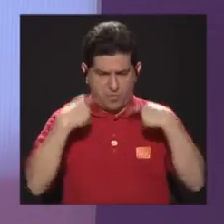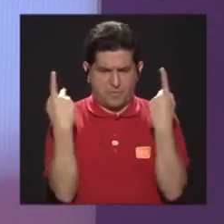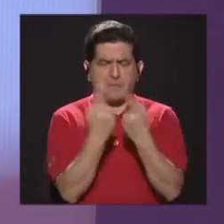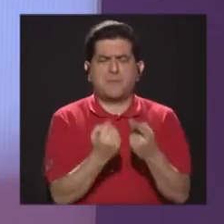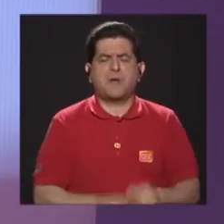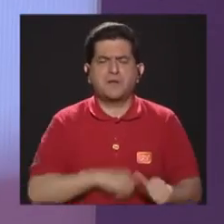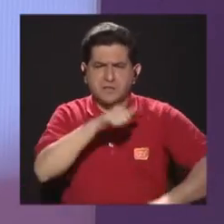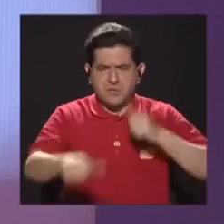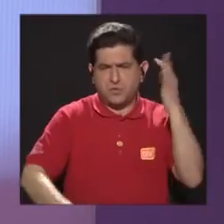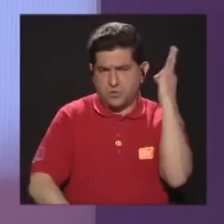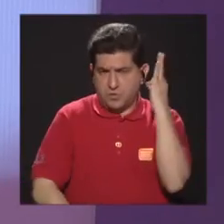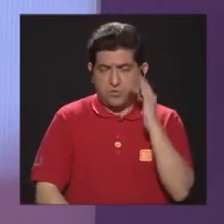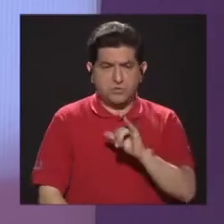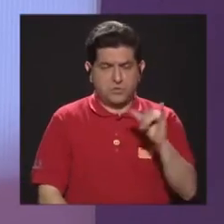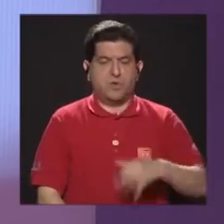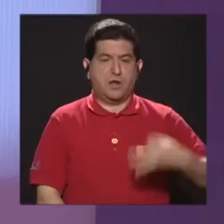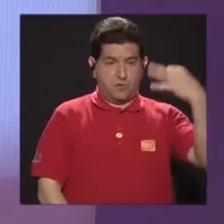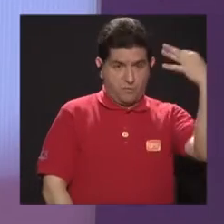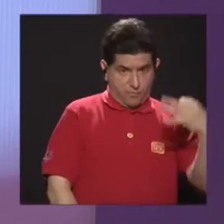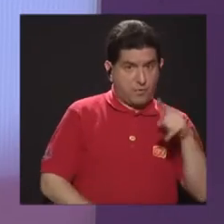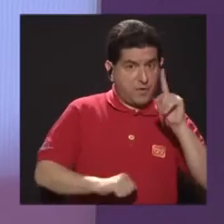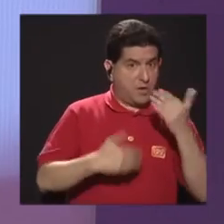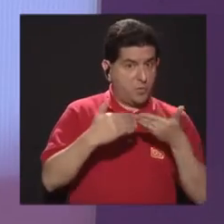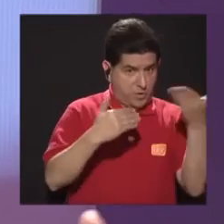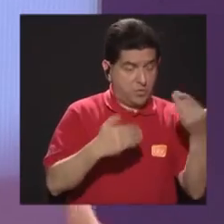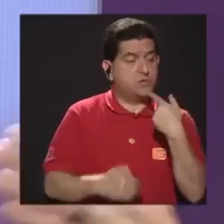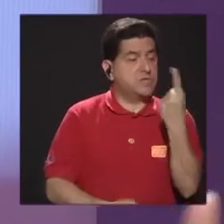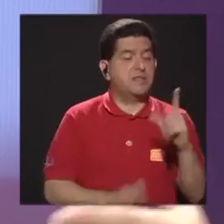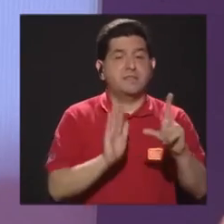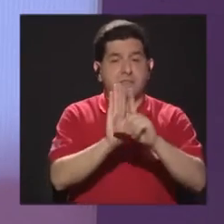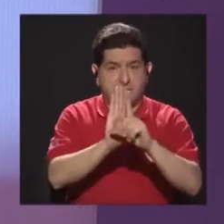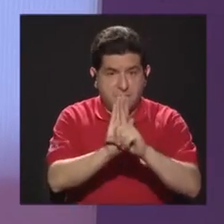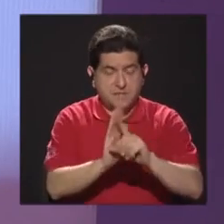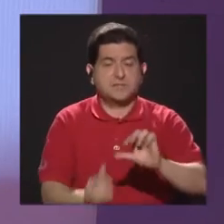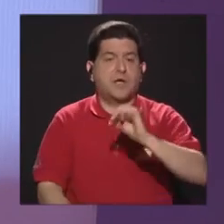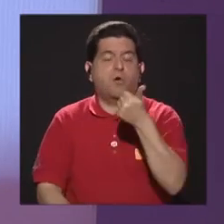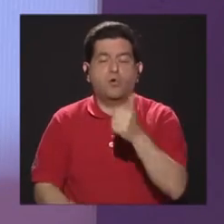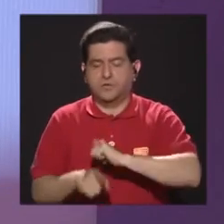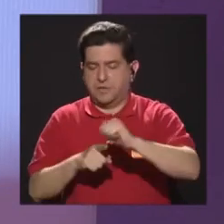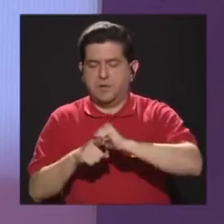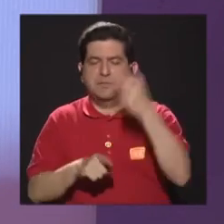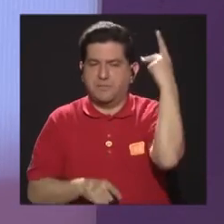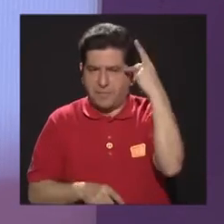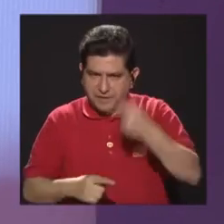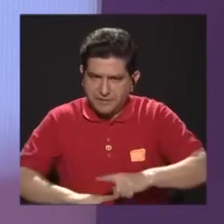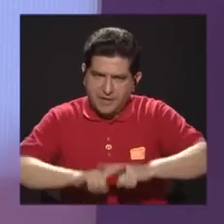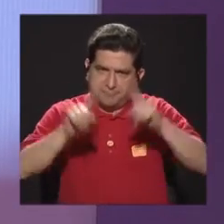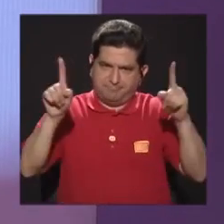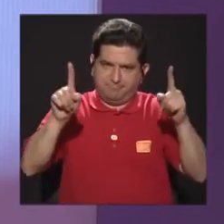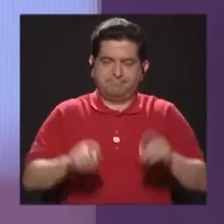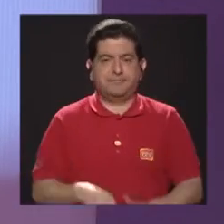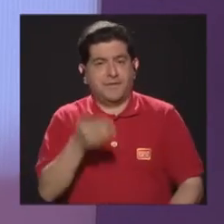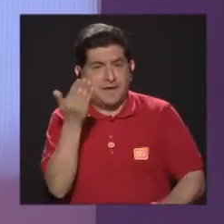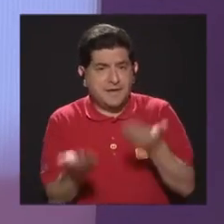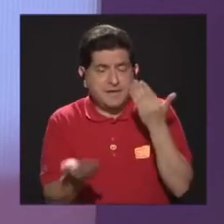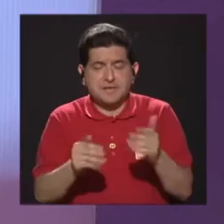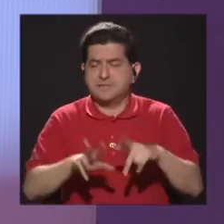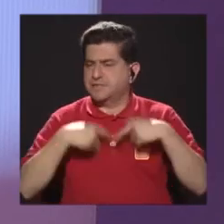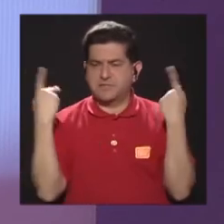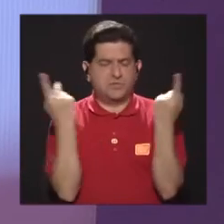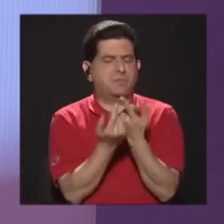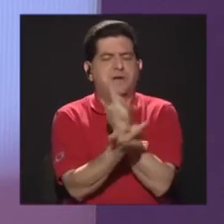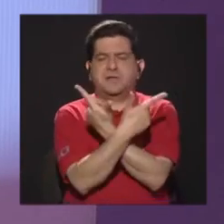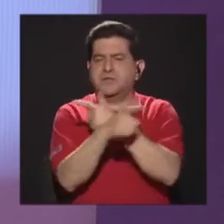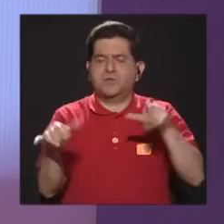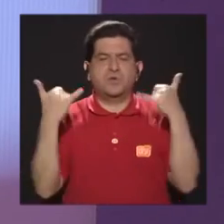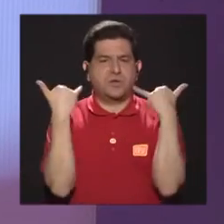estas cosas, una cosa es la formalidad y lo que dicen las leyes también, y otra cosa son las prácticas políticas. Digamos, posiblemente ningún partido está exento